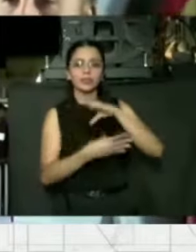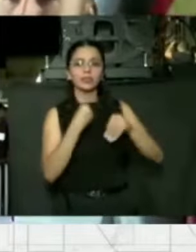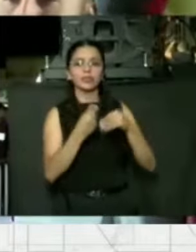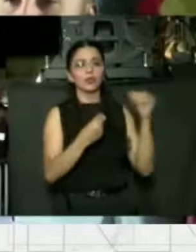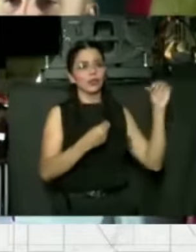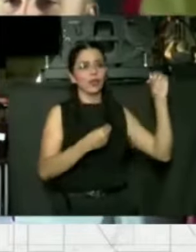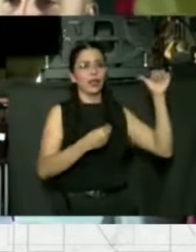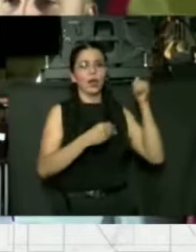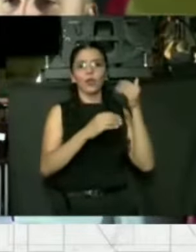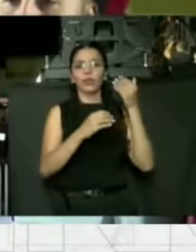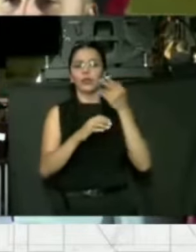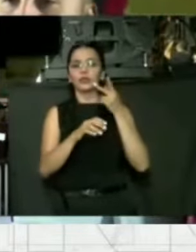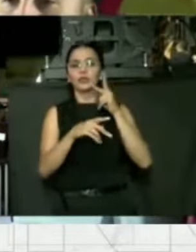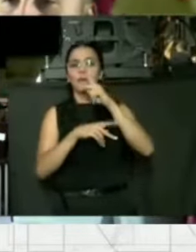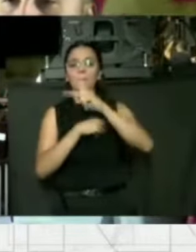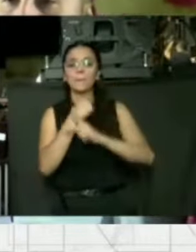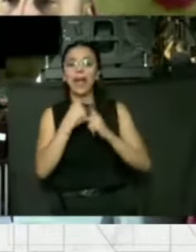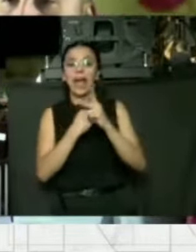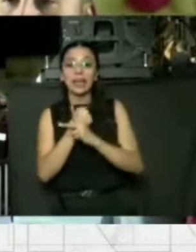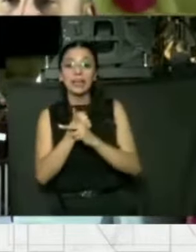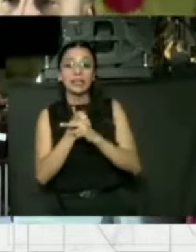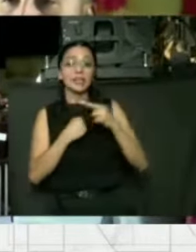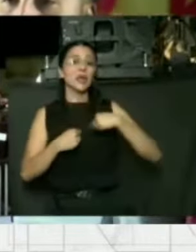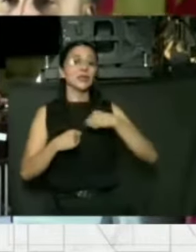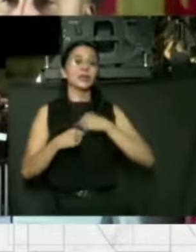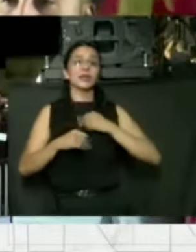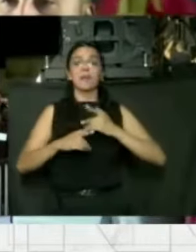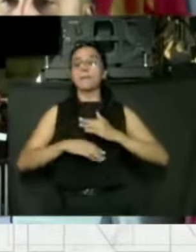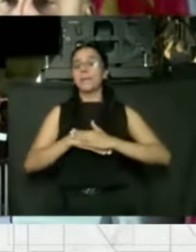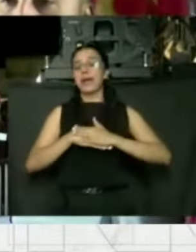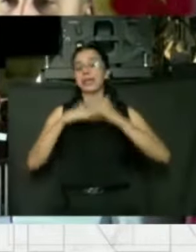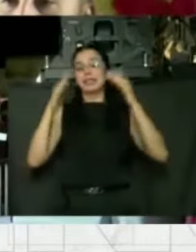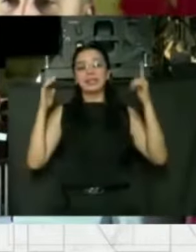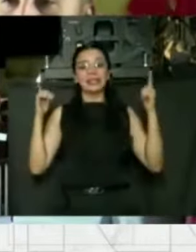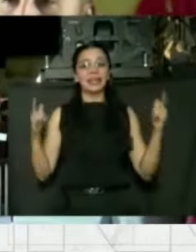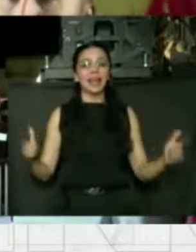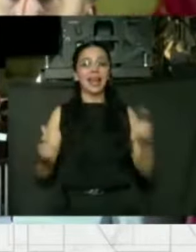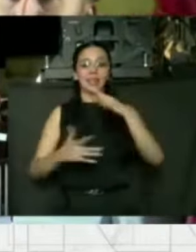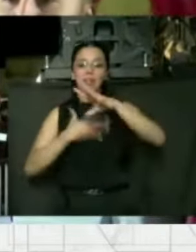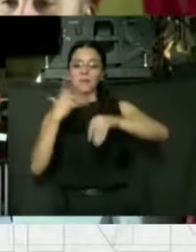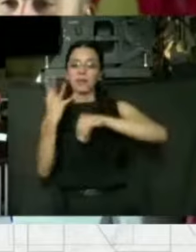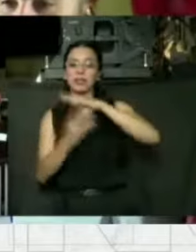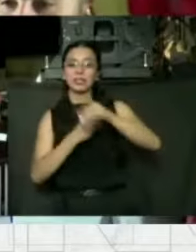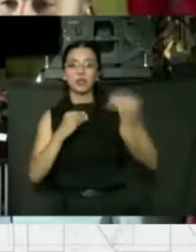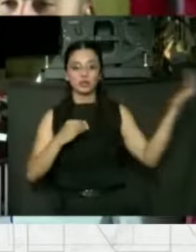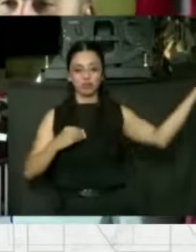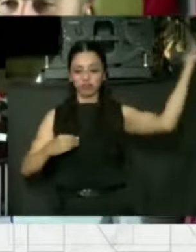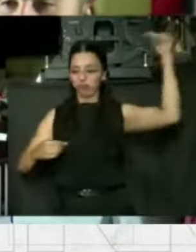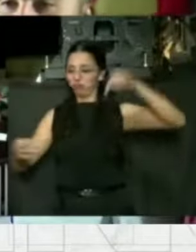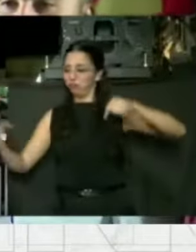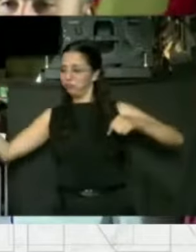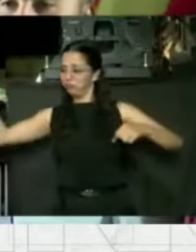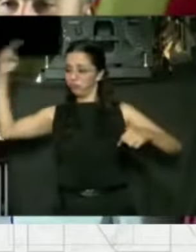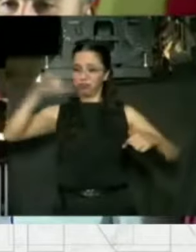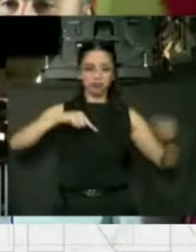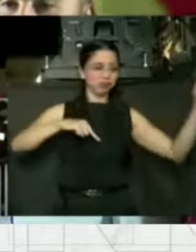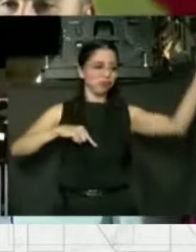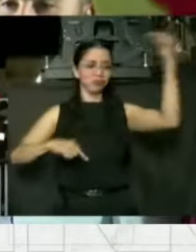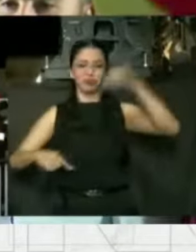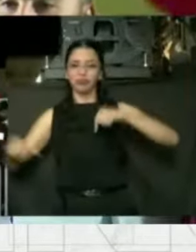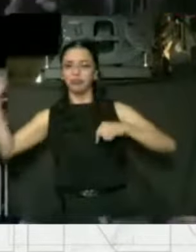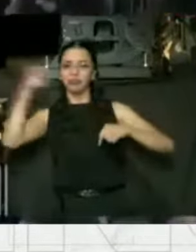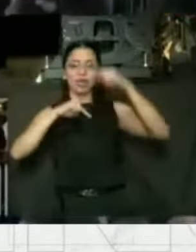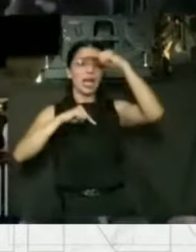¿saben qué? Estamos en la máxima inversión extranjera de toda la historia de México.